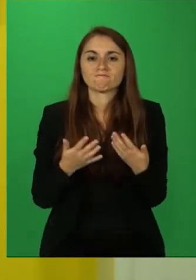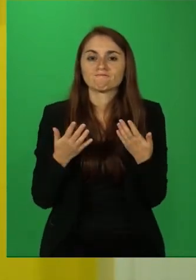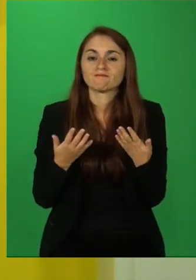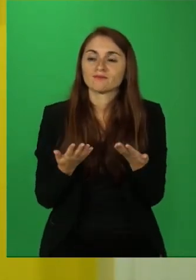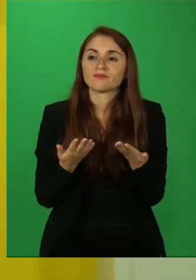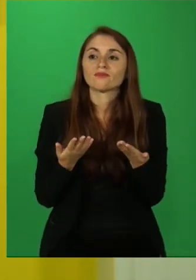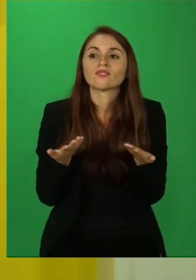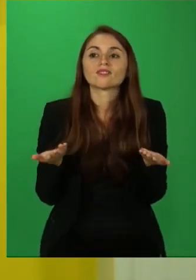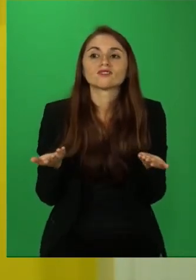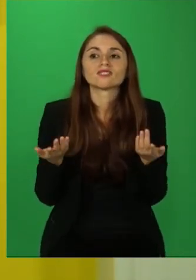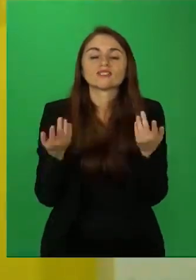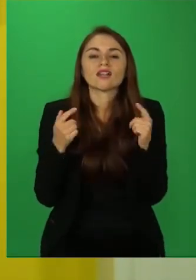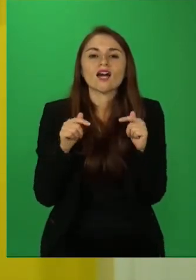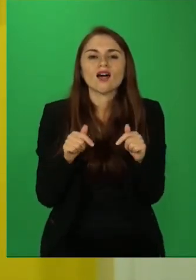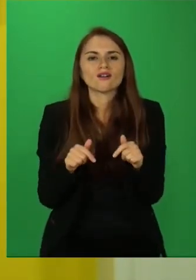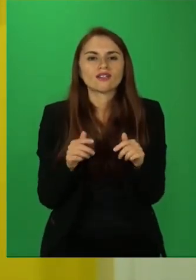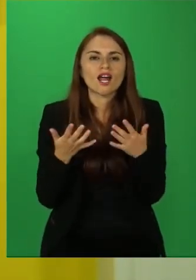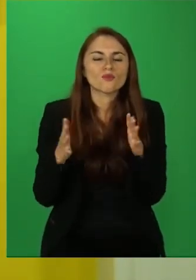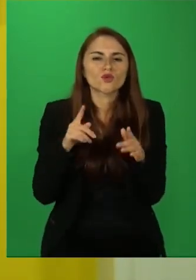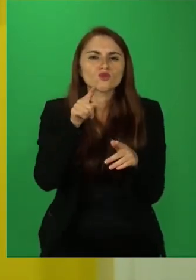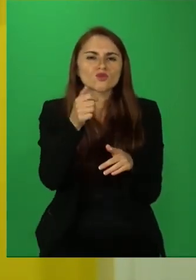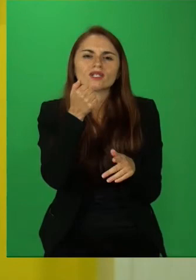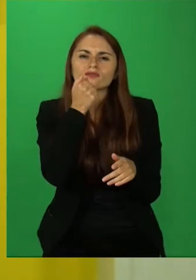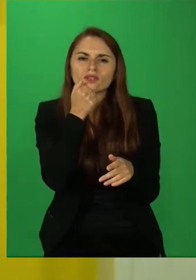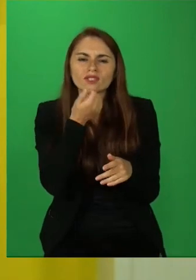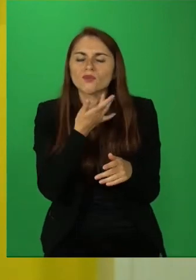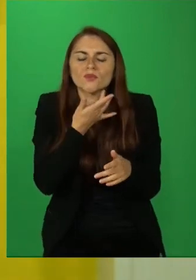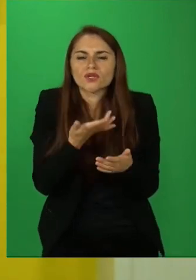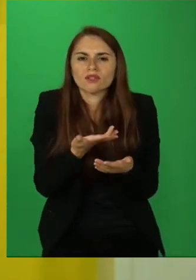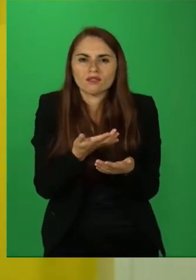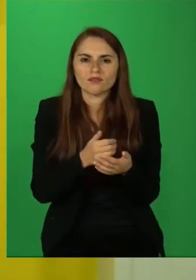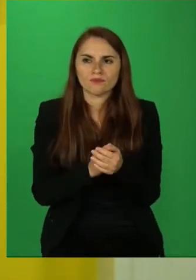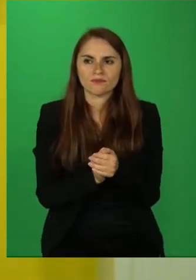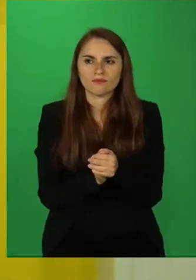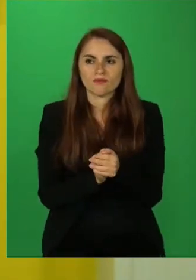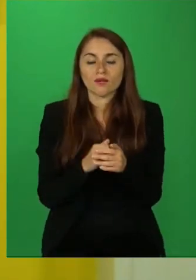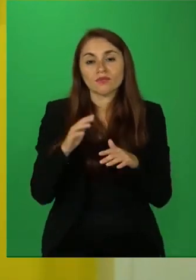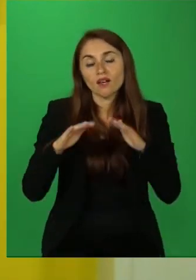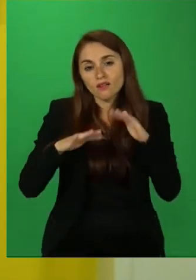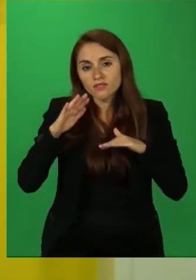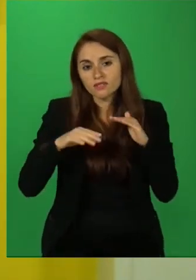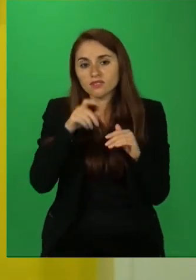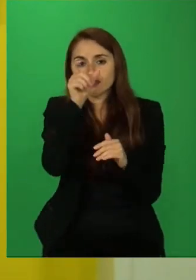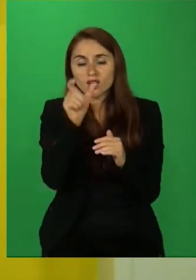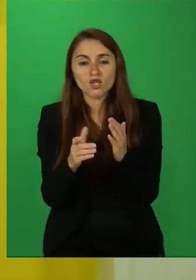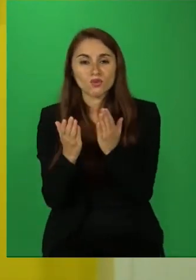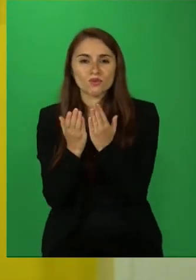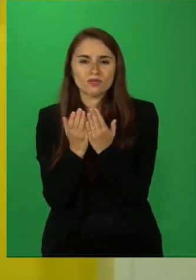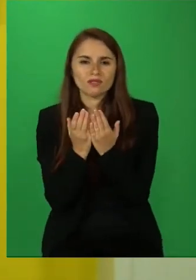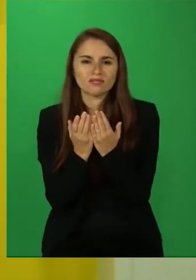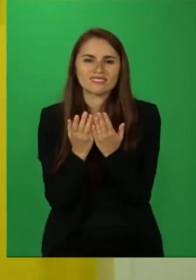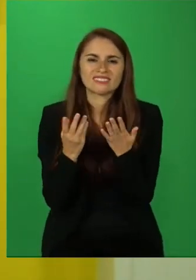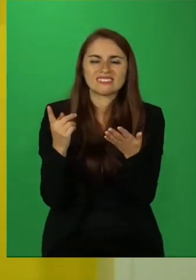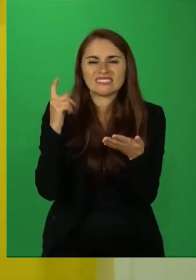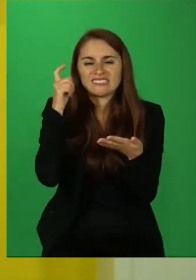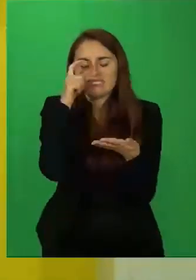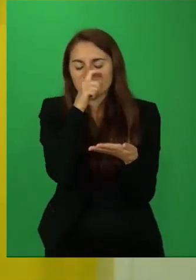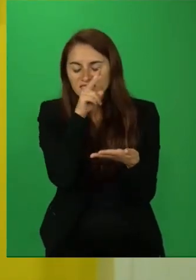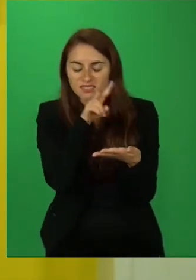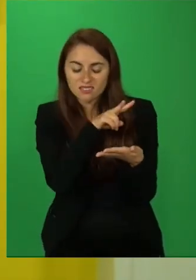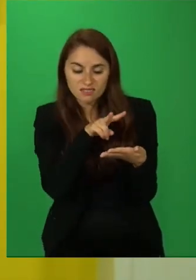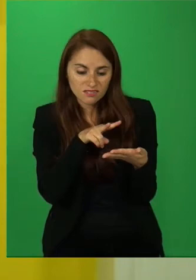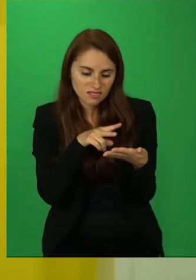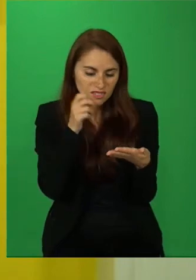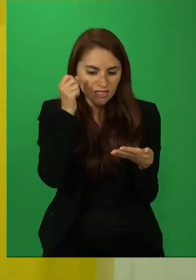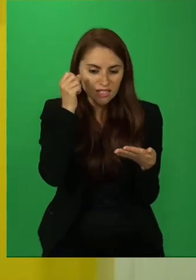Entonces, vamos a ir a los posibles errores, porque, como te digo, hay alumnos que demoran un año incluso